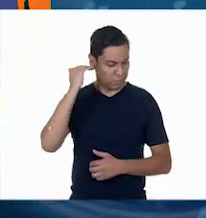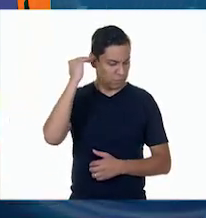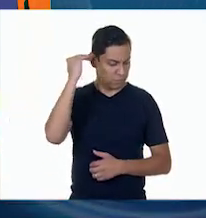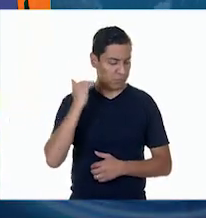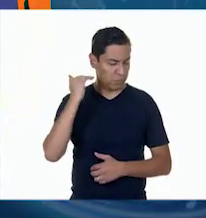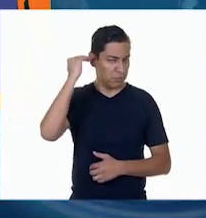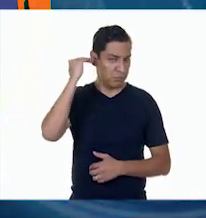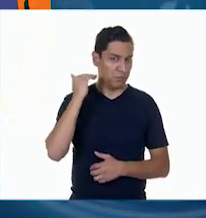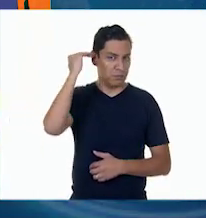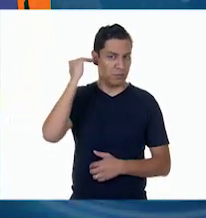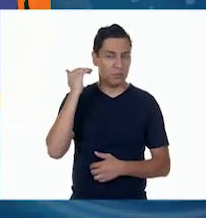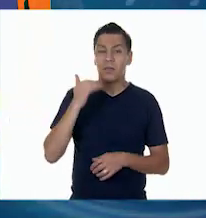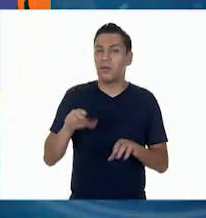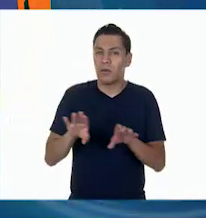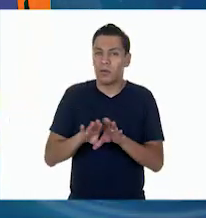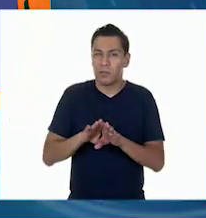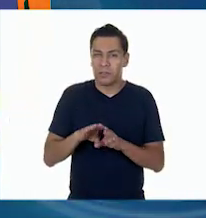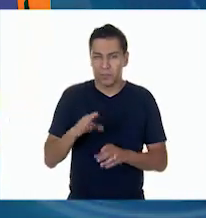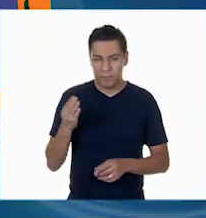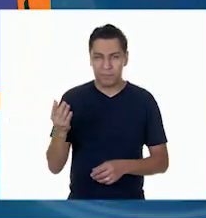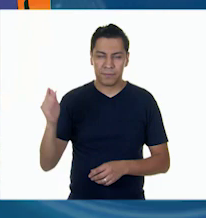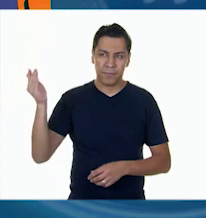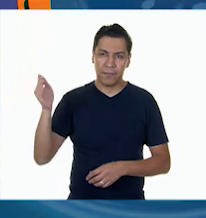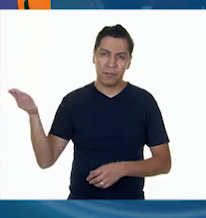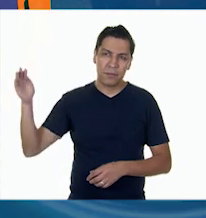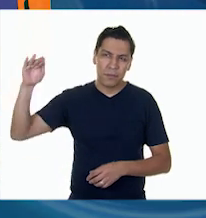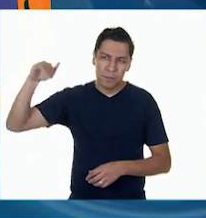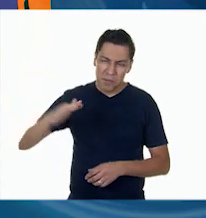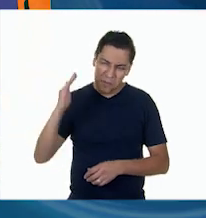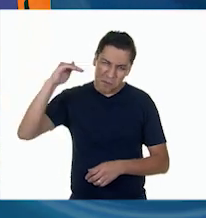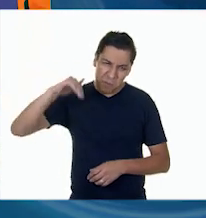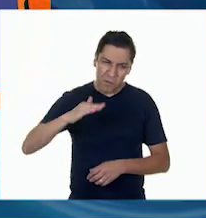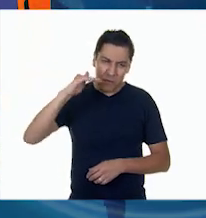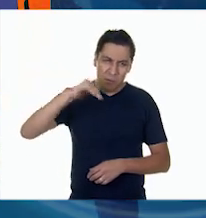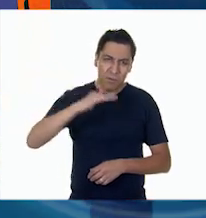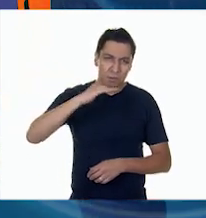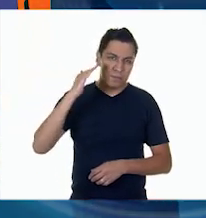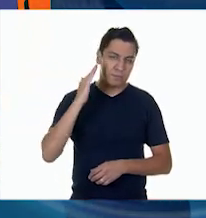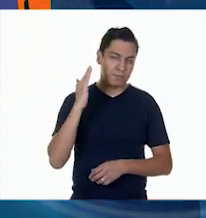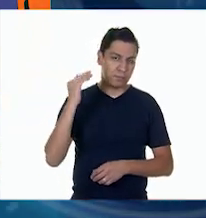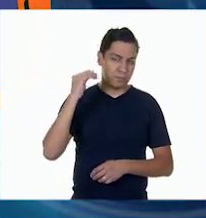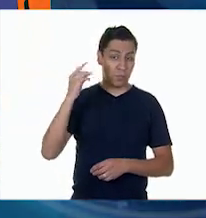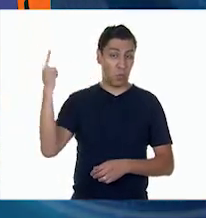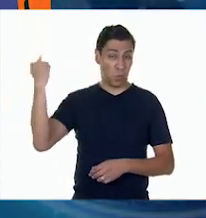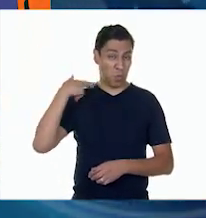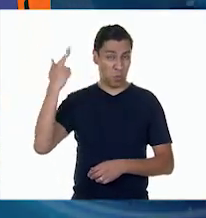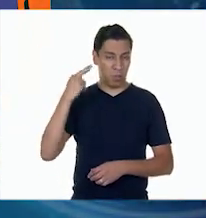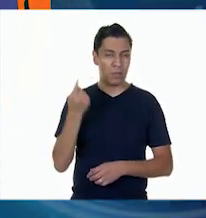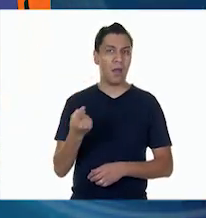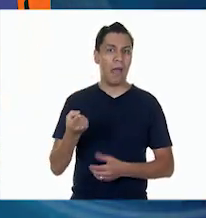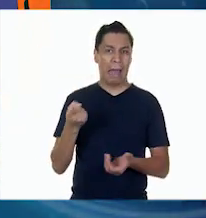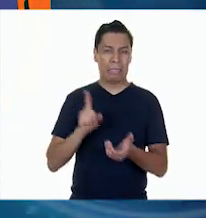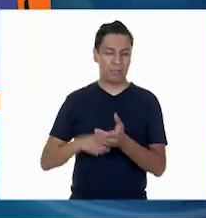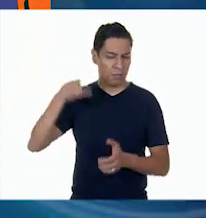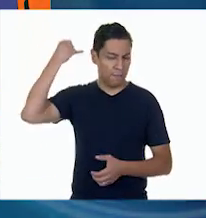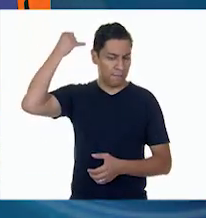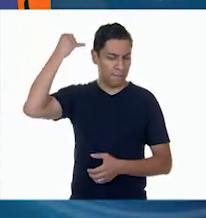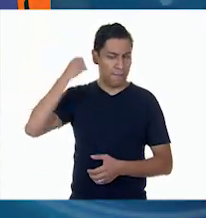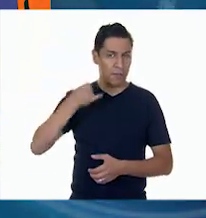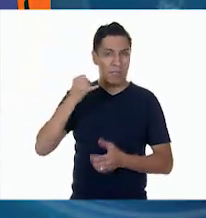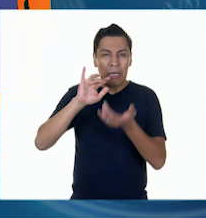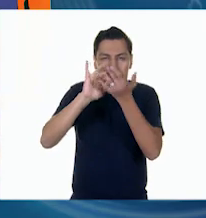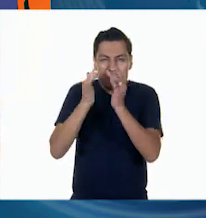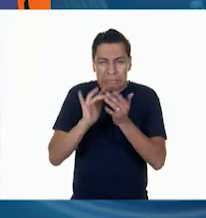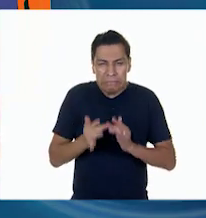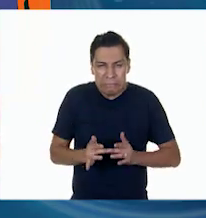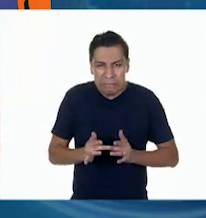agitan? Cuando agitan nuestros oídos, me refiero a que adentro de nuestro oído interno tenemos unas células que se